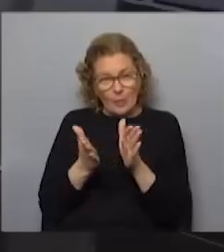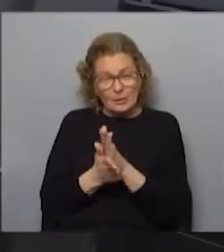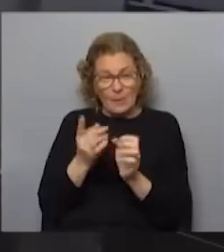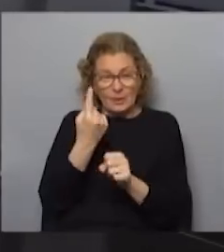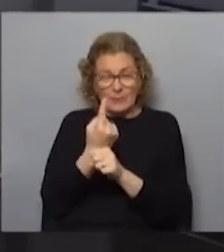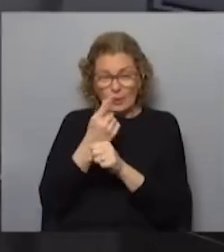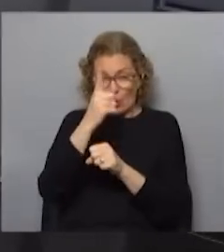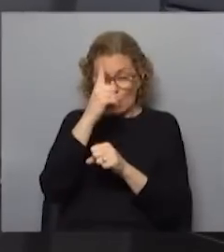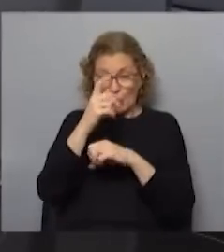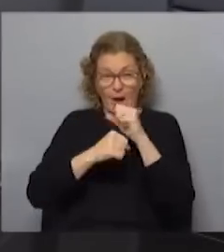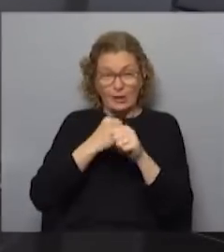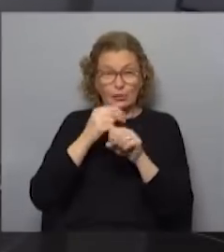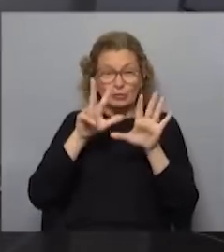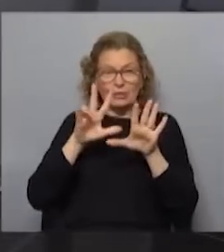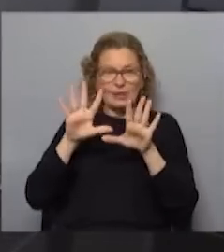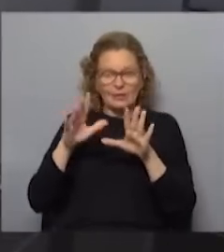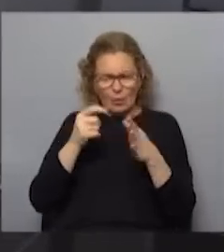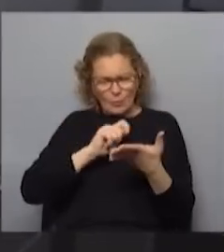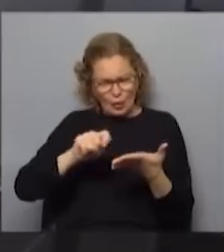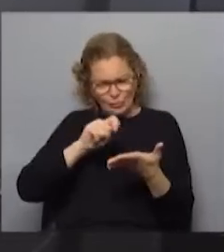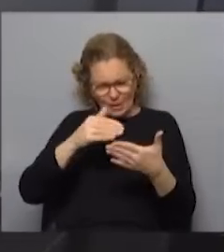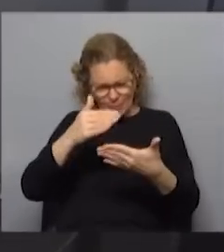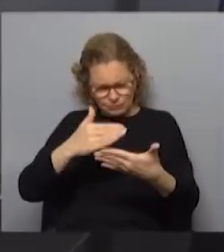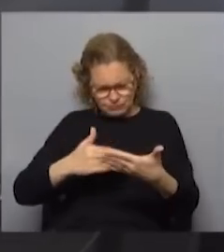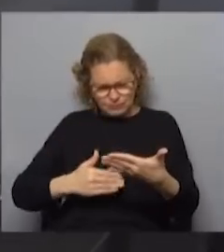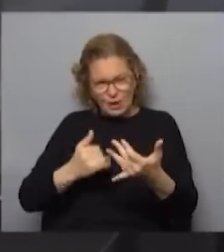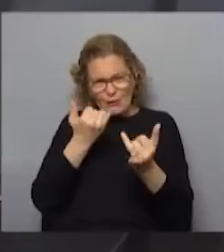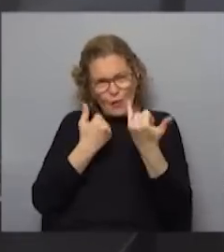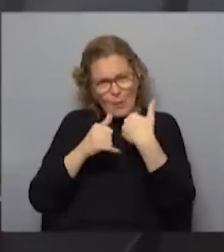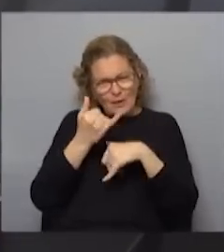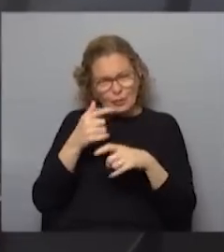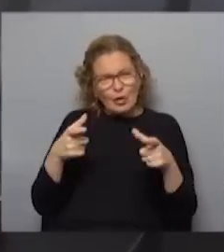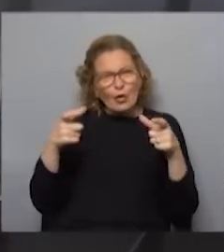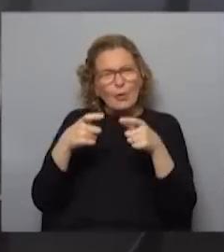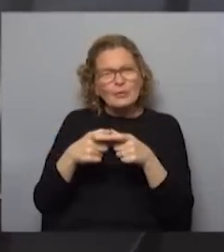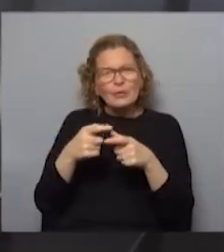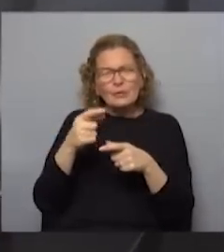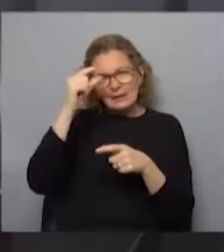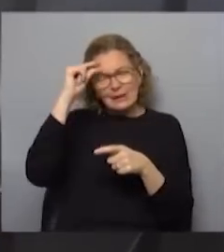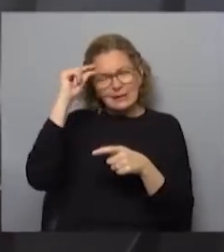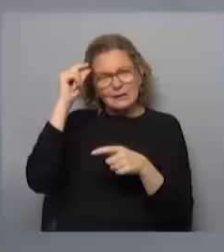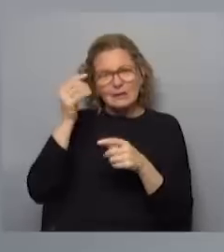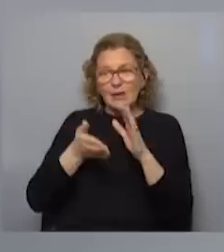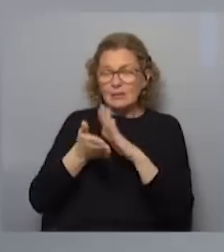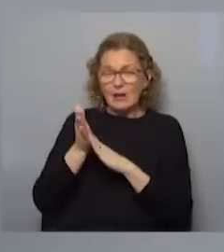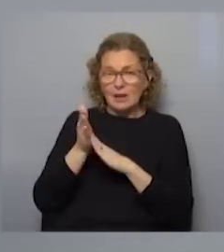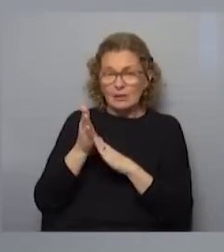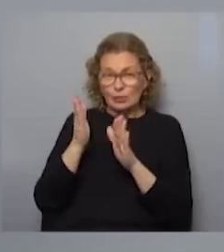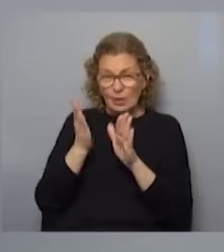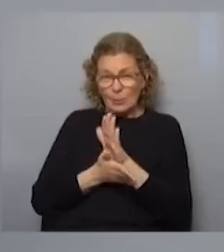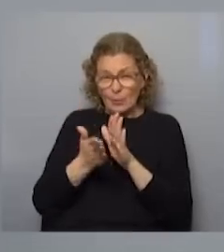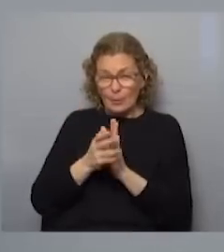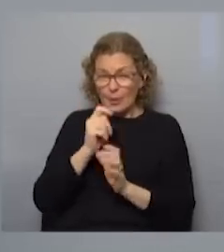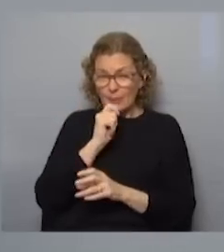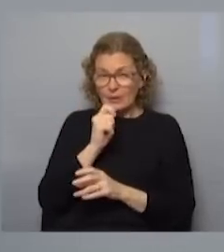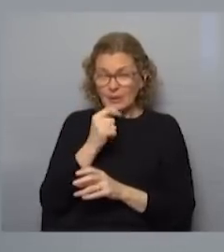primero de julio del 85 que le documentamos toda la información que tenía la comisión sanguinetti sale Y eso está documentado los